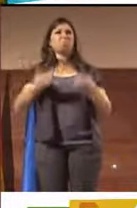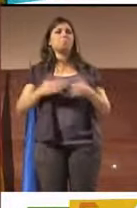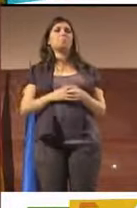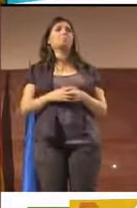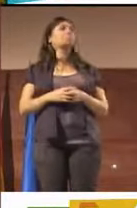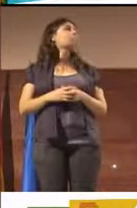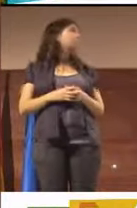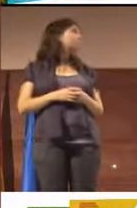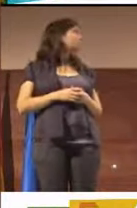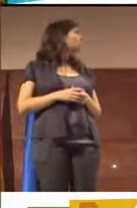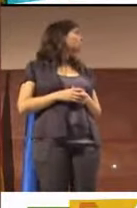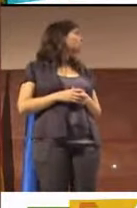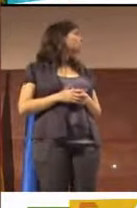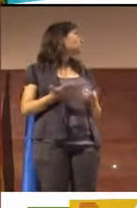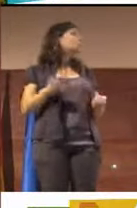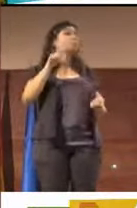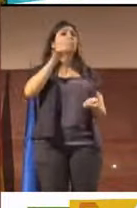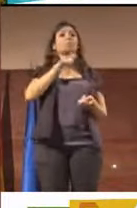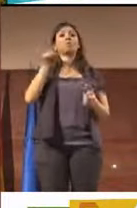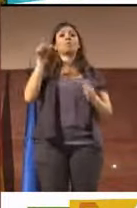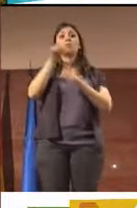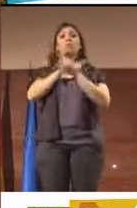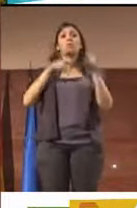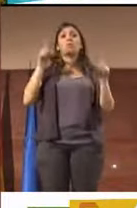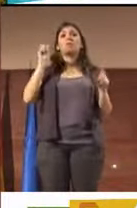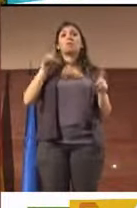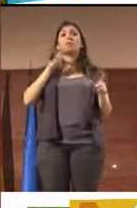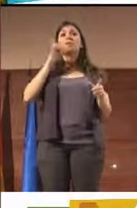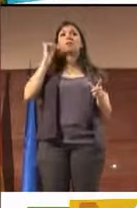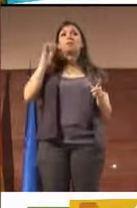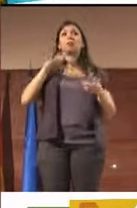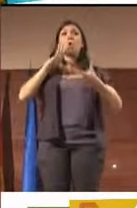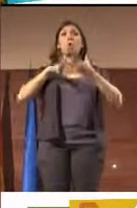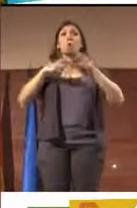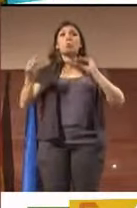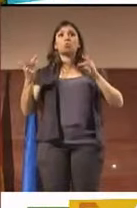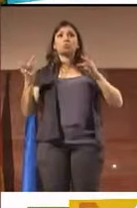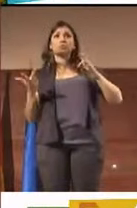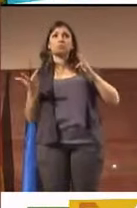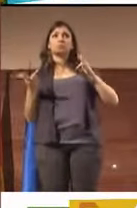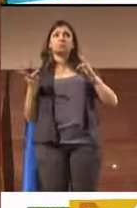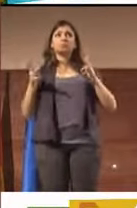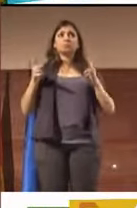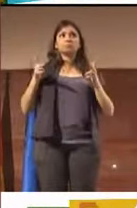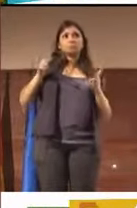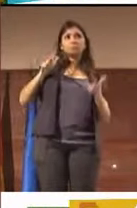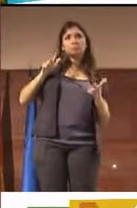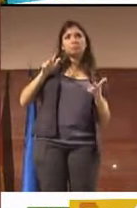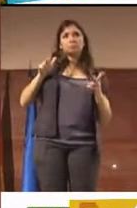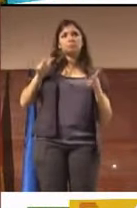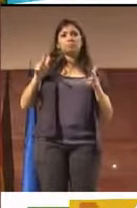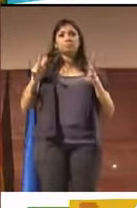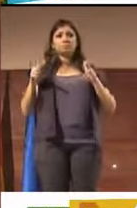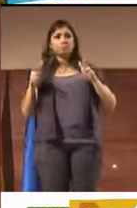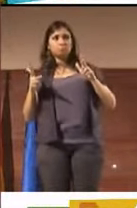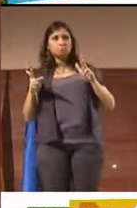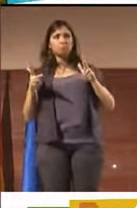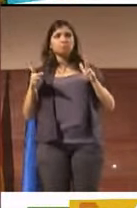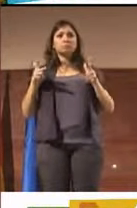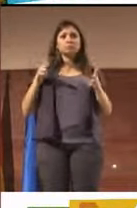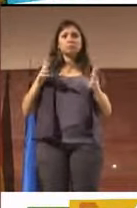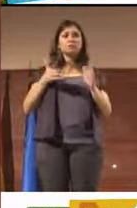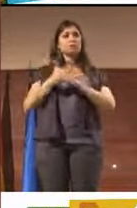yo le veo un muy buen uso para gente que tiene problemas de balance muscular, que a lo mejor solo puede trabajar, no puede trabajar demasiado